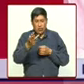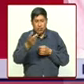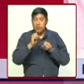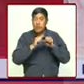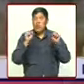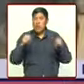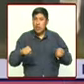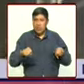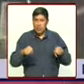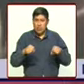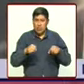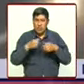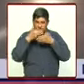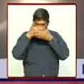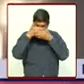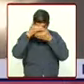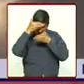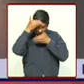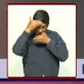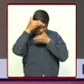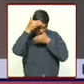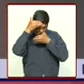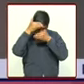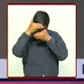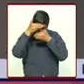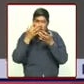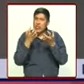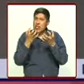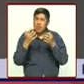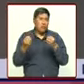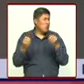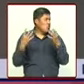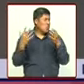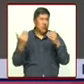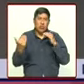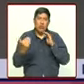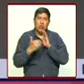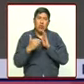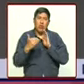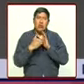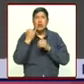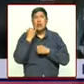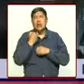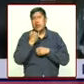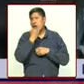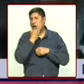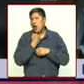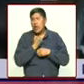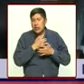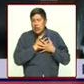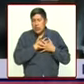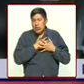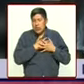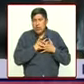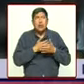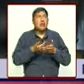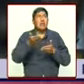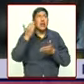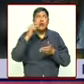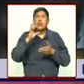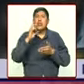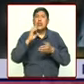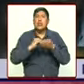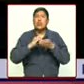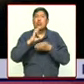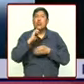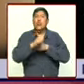este sistema del terrorismo que ha mellado muy, muy hondo en Israel desde el 7 de octubre del año pasado.